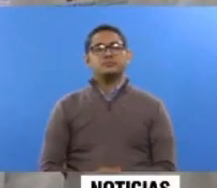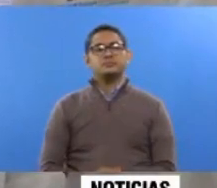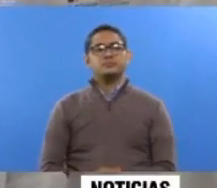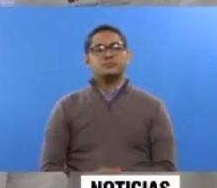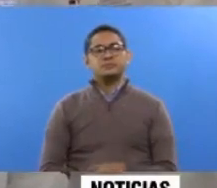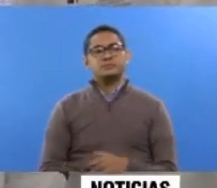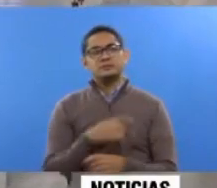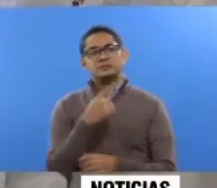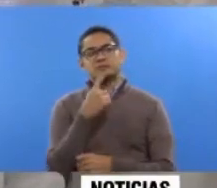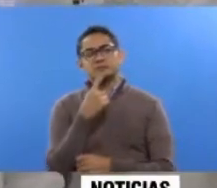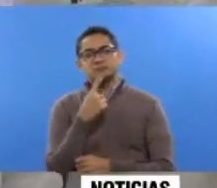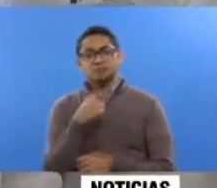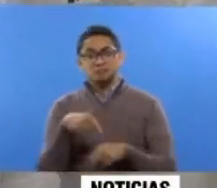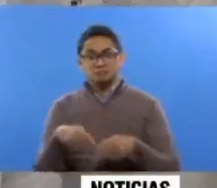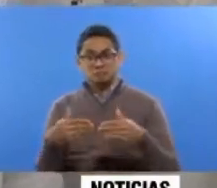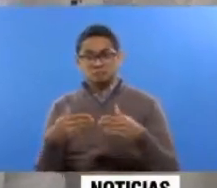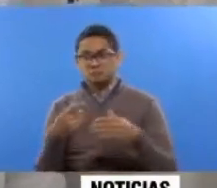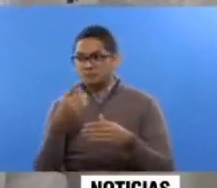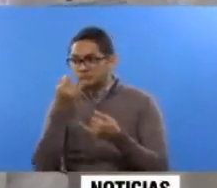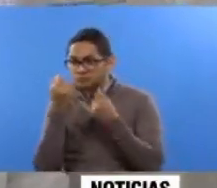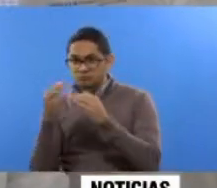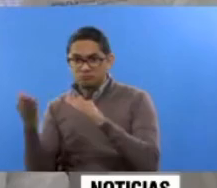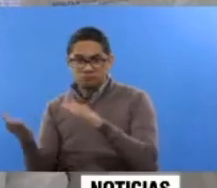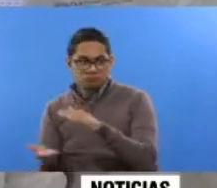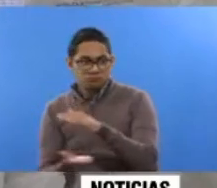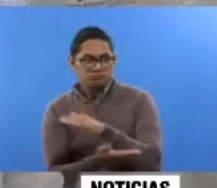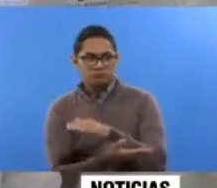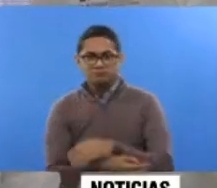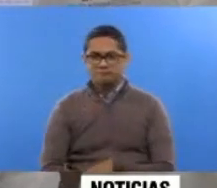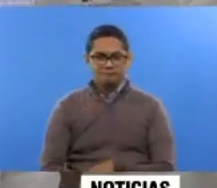Minimizar el pase de droga por este país.